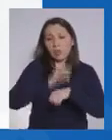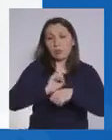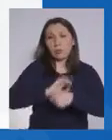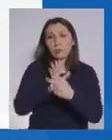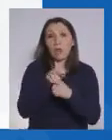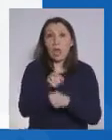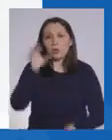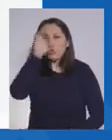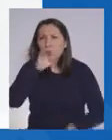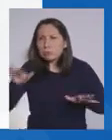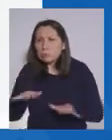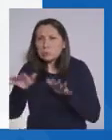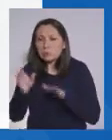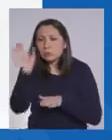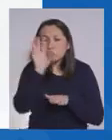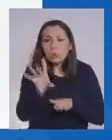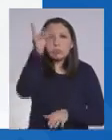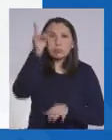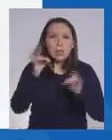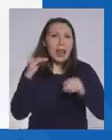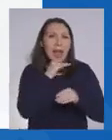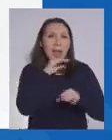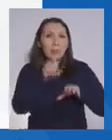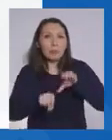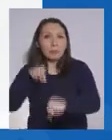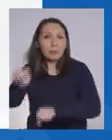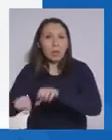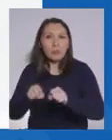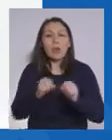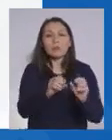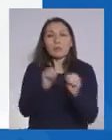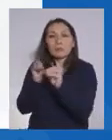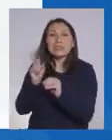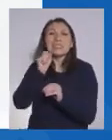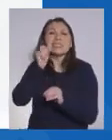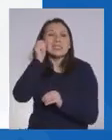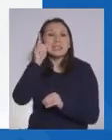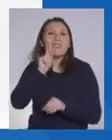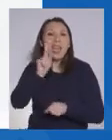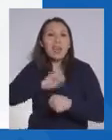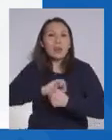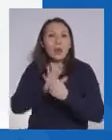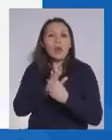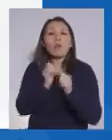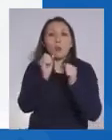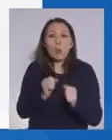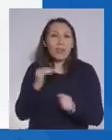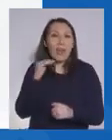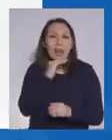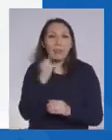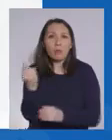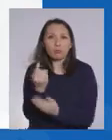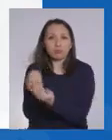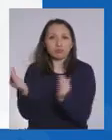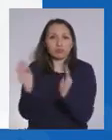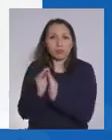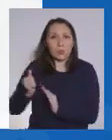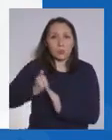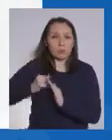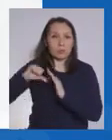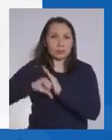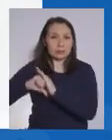activa nos permite encontrar las personas oportunamente poder trazar las oportunamente he podido aislar las oportunamente por